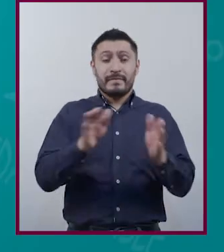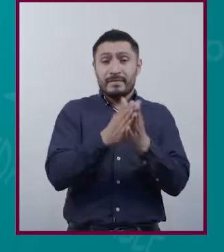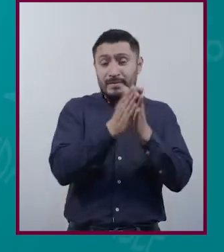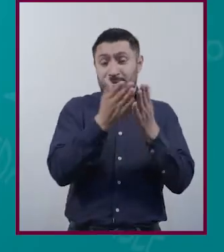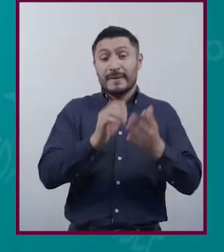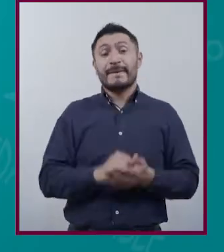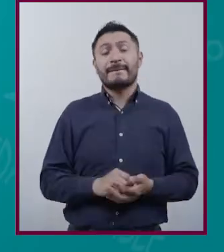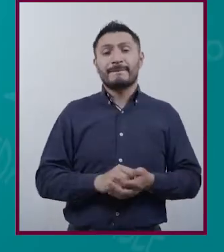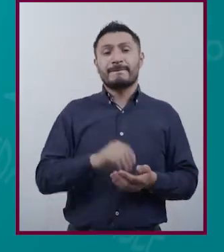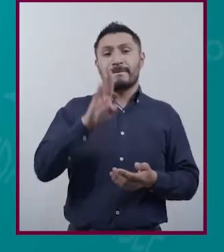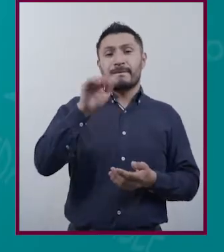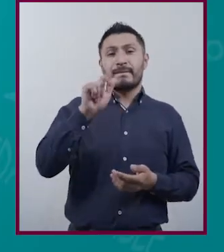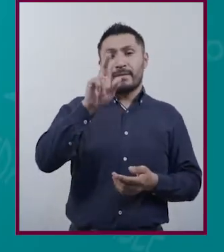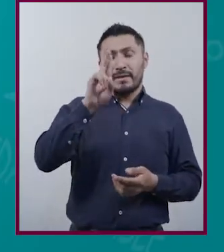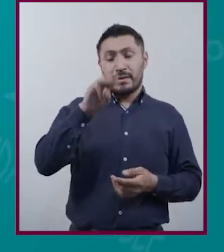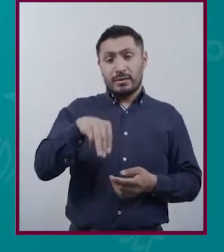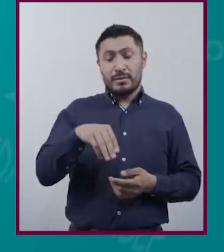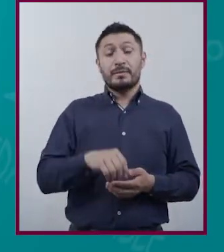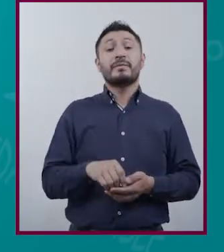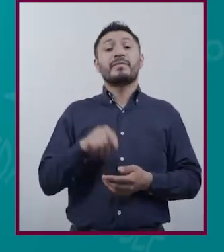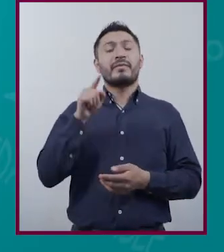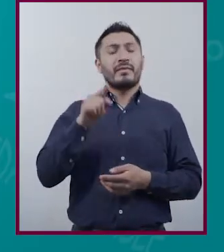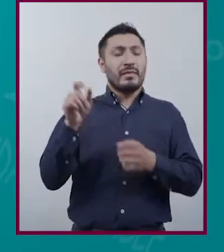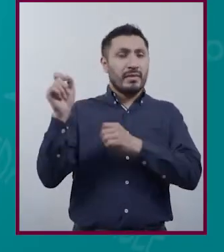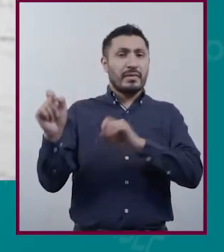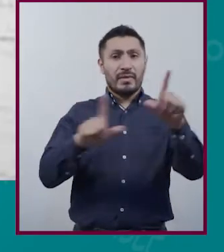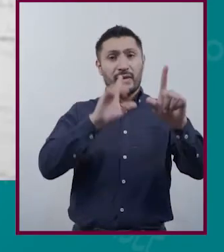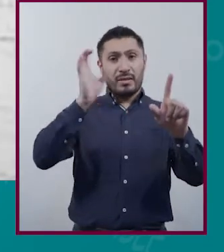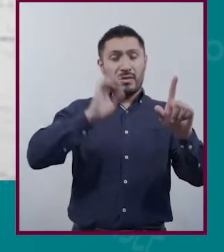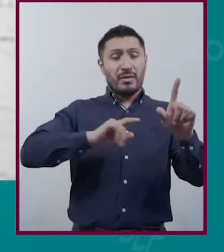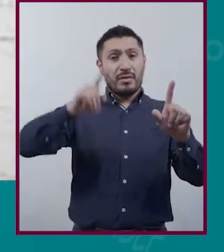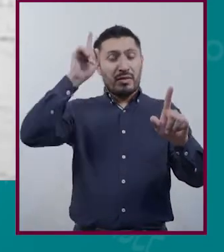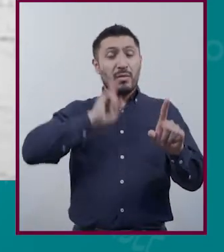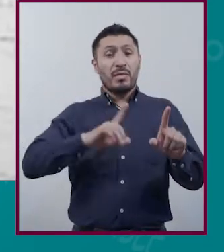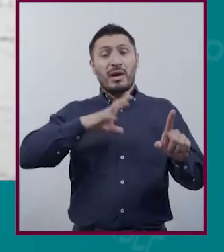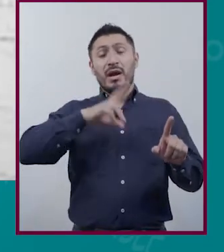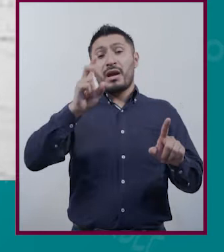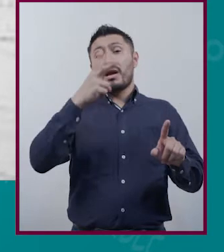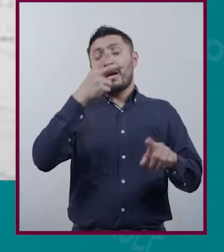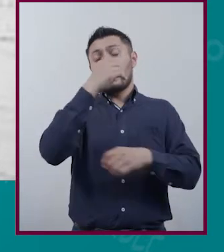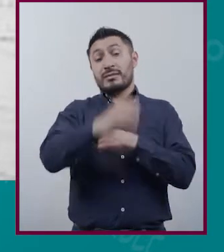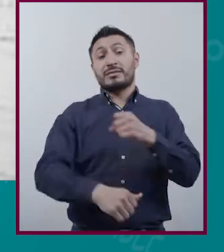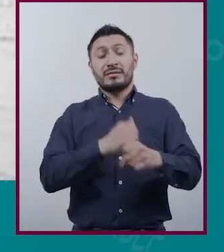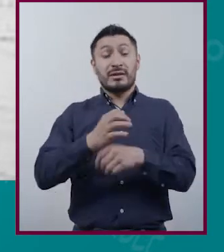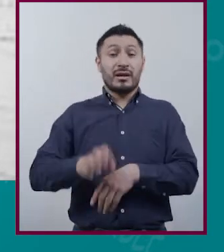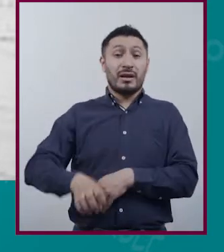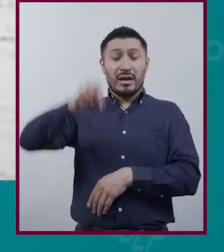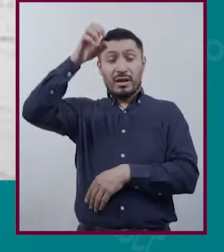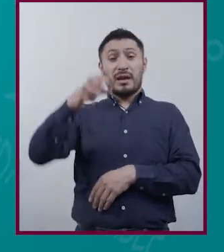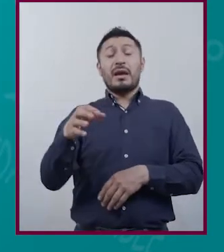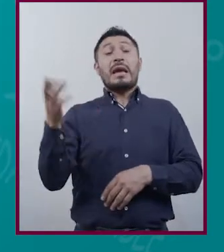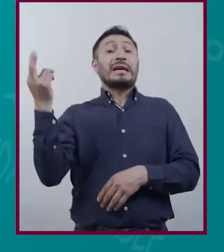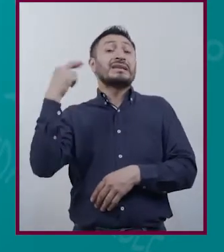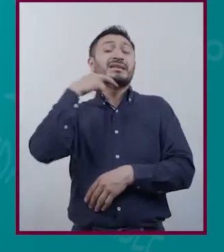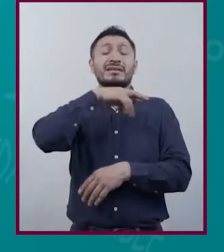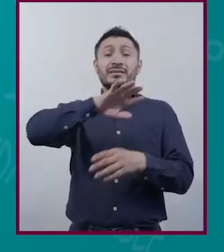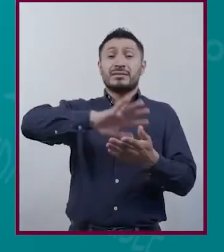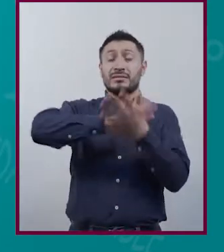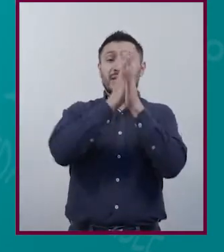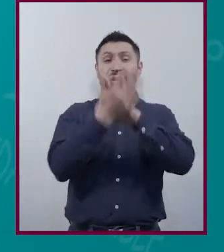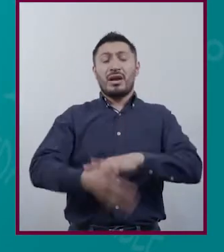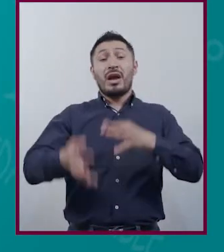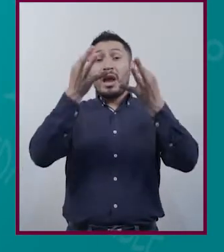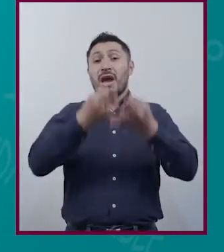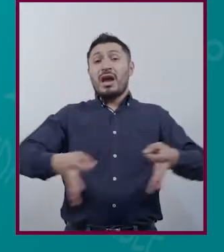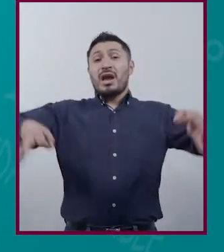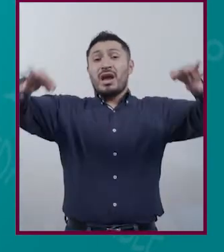cuestión. Balún Canán fue publicada cuando su autora contaba con 32 añitos de edad y casi inmediatamente se convirtió en un